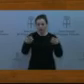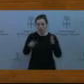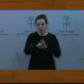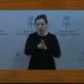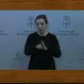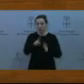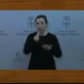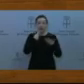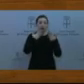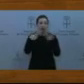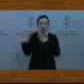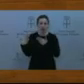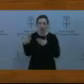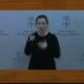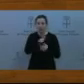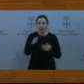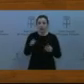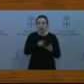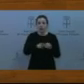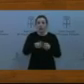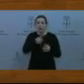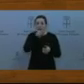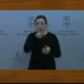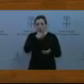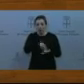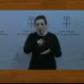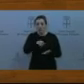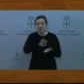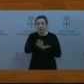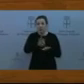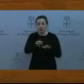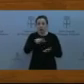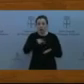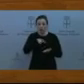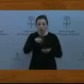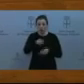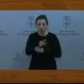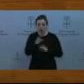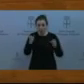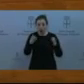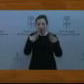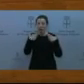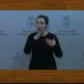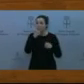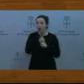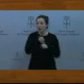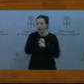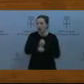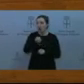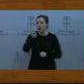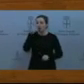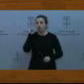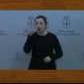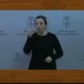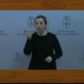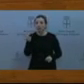y a los servicios jurídicos de la Cámara por la labor, no solamente en el trabajo en este texto